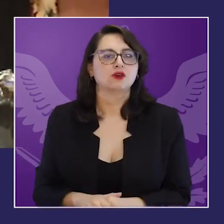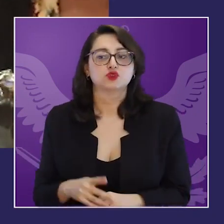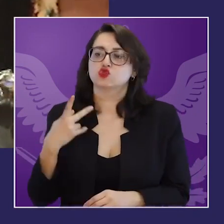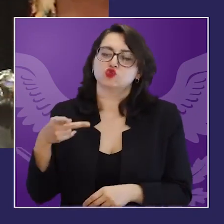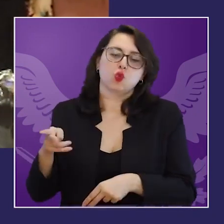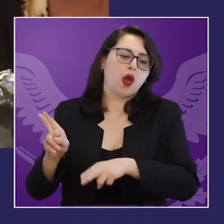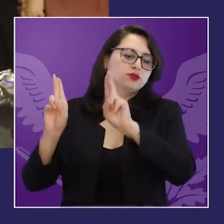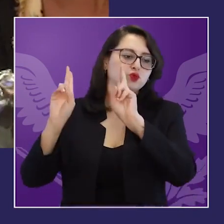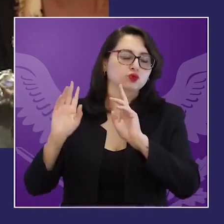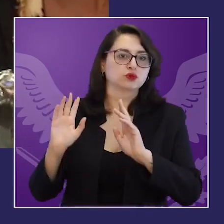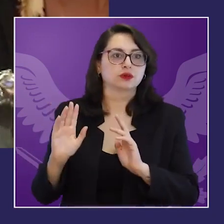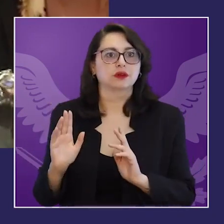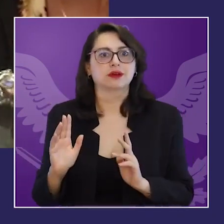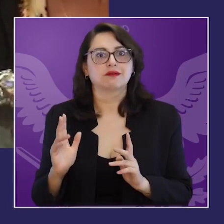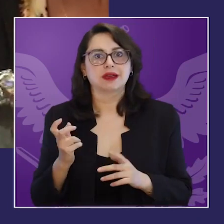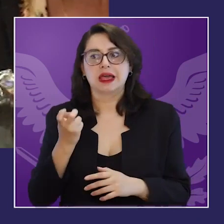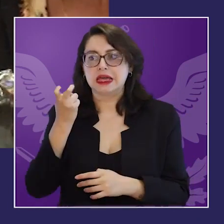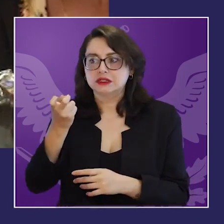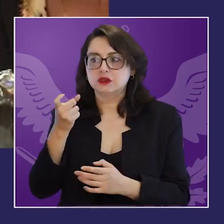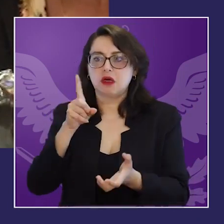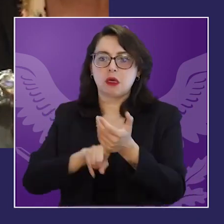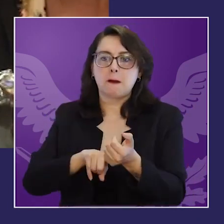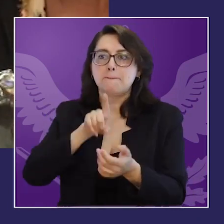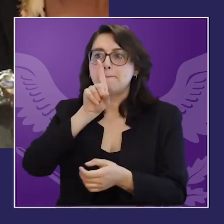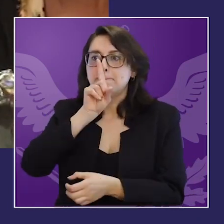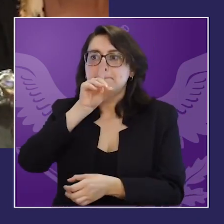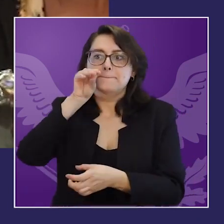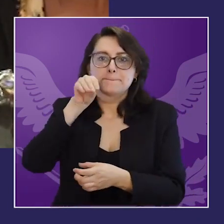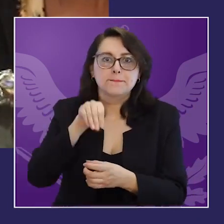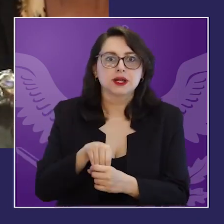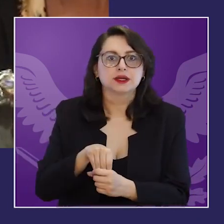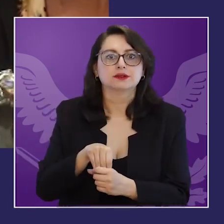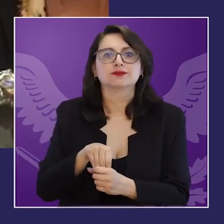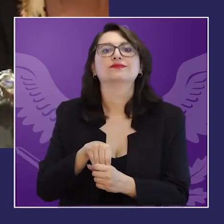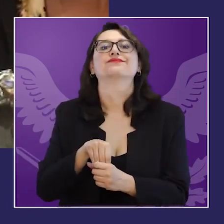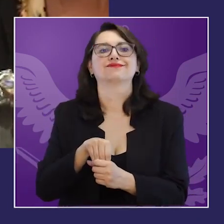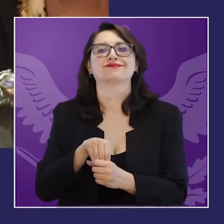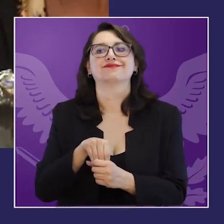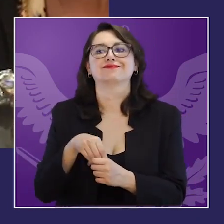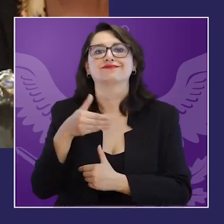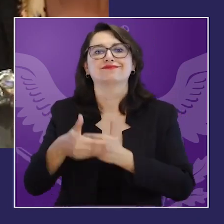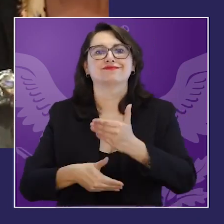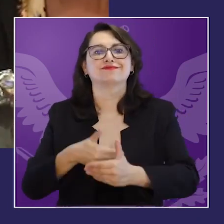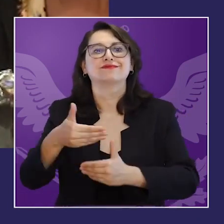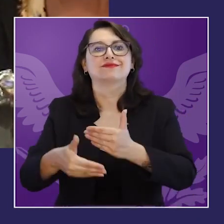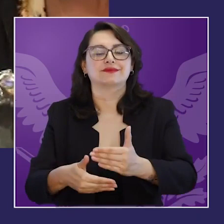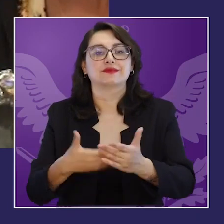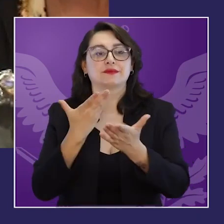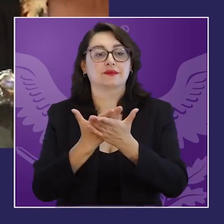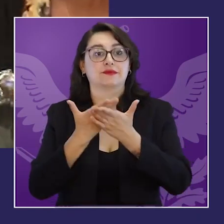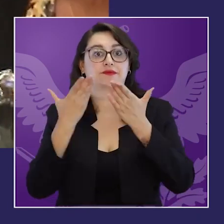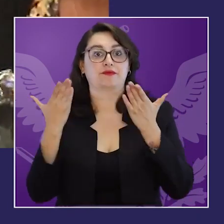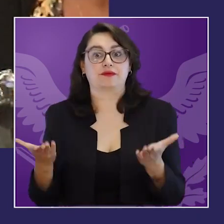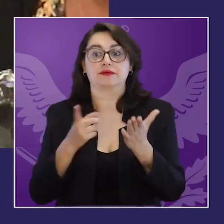durante años de formación fue el tema de la violencia contra las mujeres, es algo del mundo de lo privado. Y